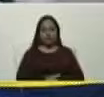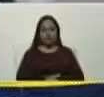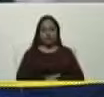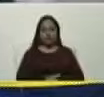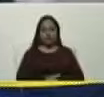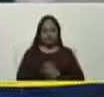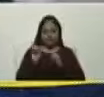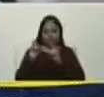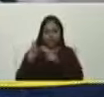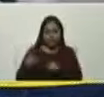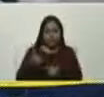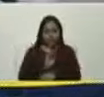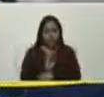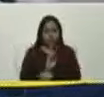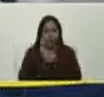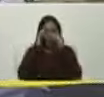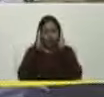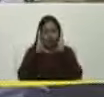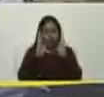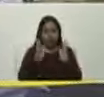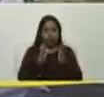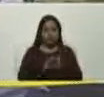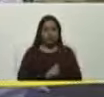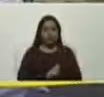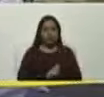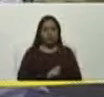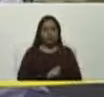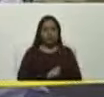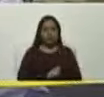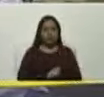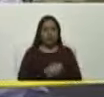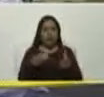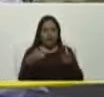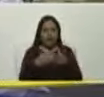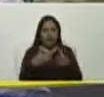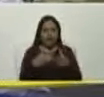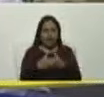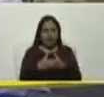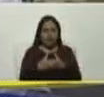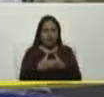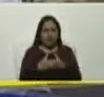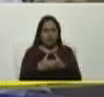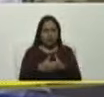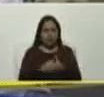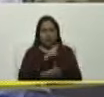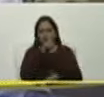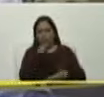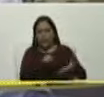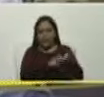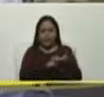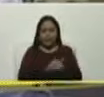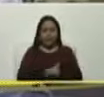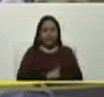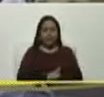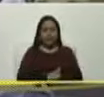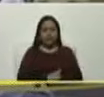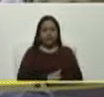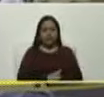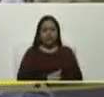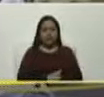Bueno, acelerar eso, y tenemos los equipos poderosos y suficientes